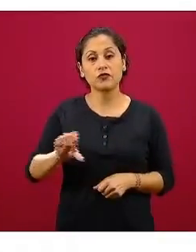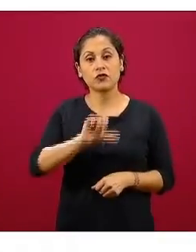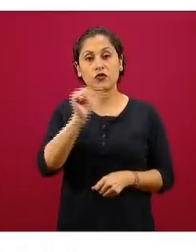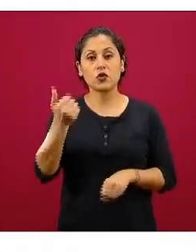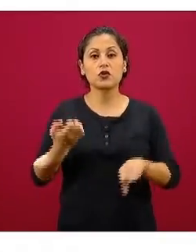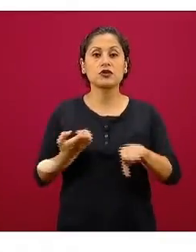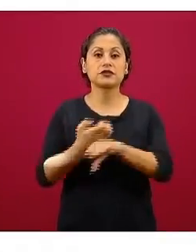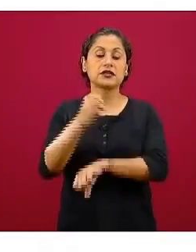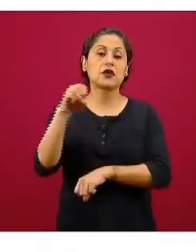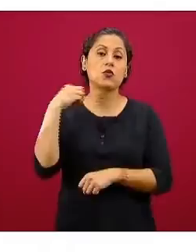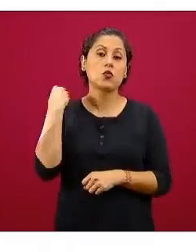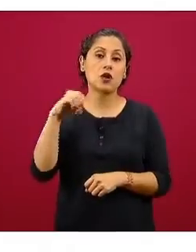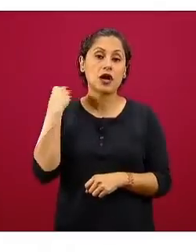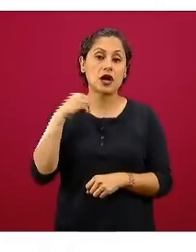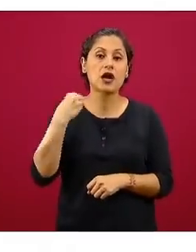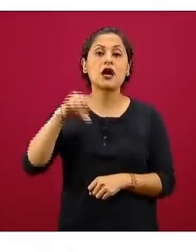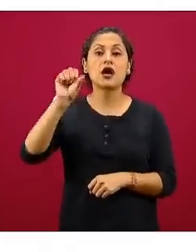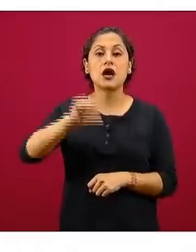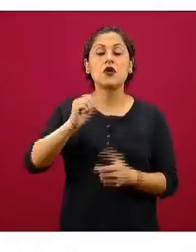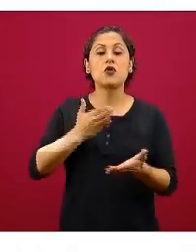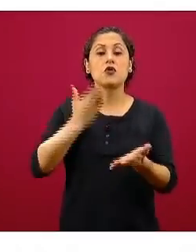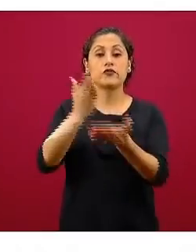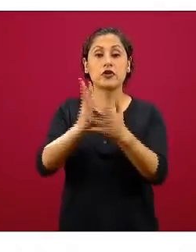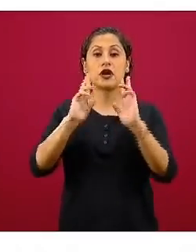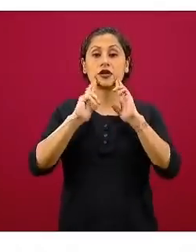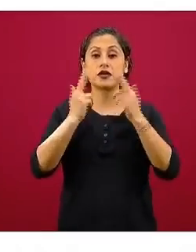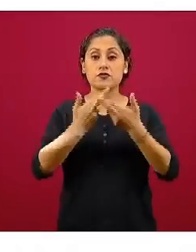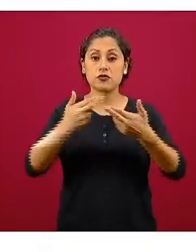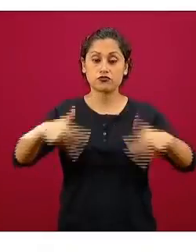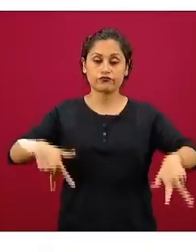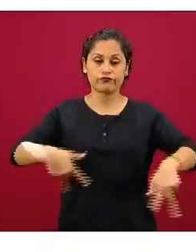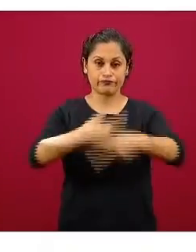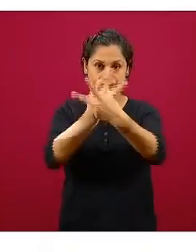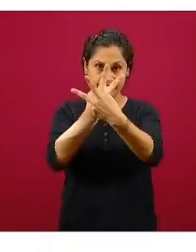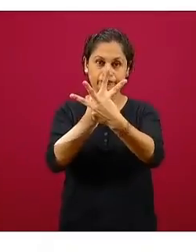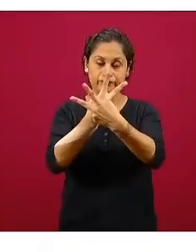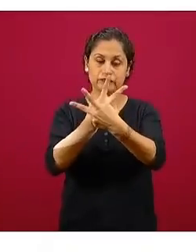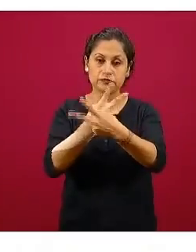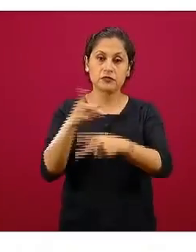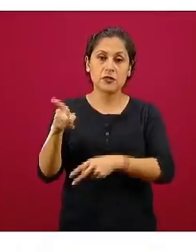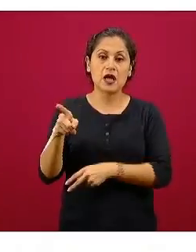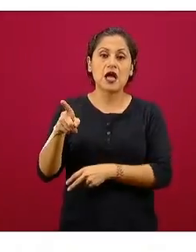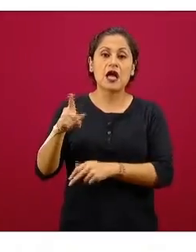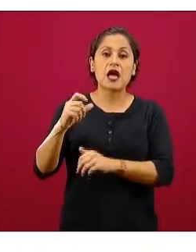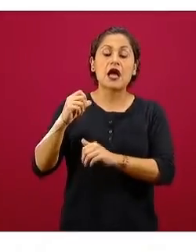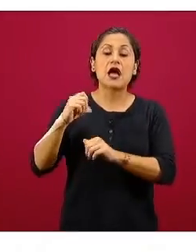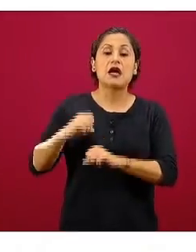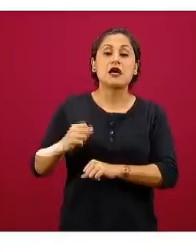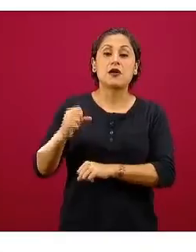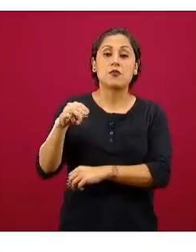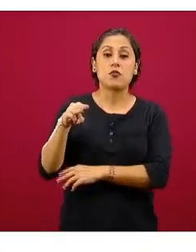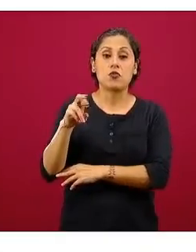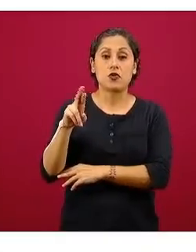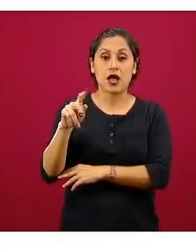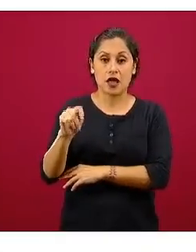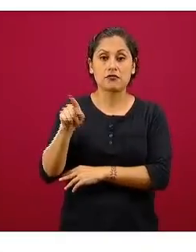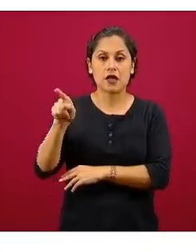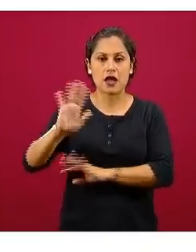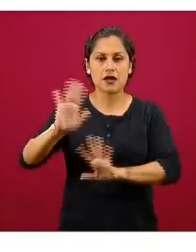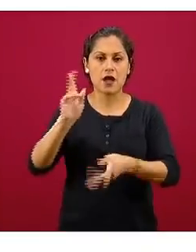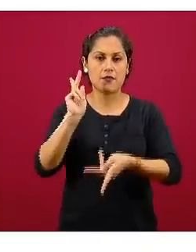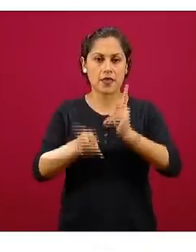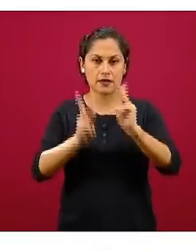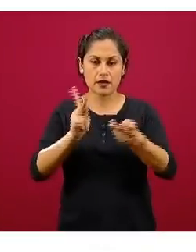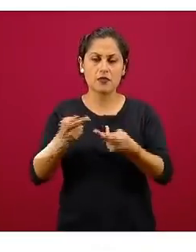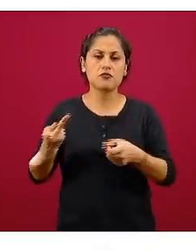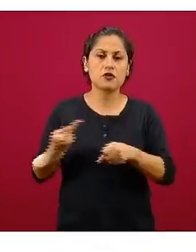Oaxaca. Hoy tuve una reunión por videoconferencia con el gobernador Murat y hablamos de la situación de Oaxaca. Están